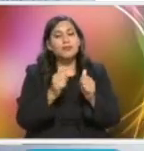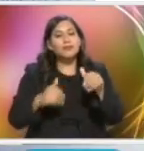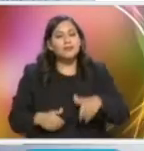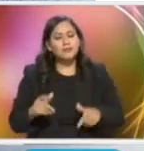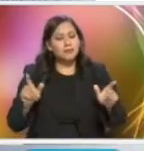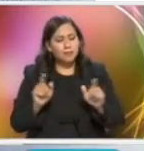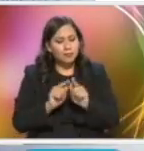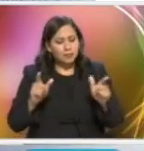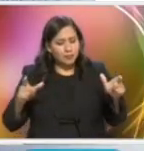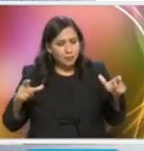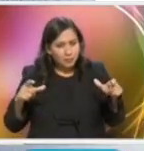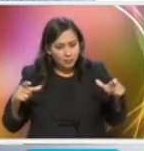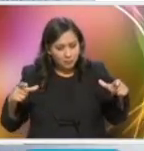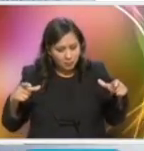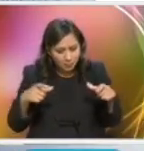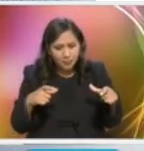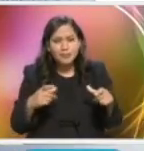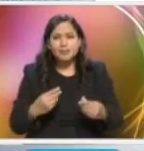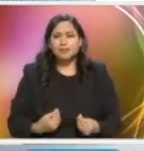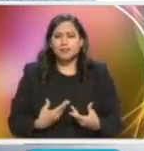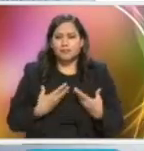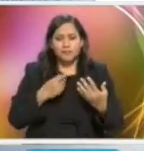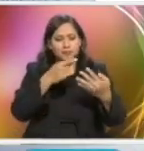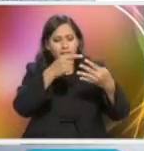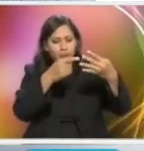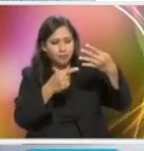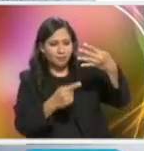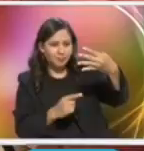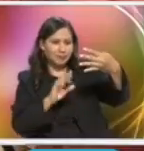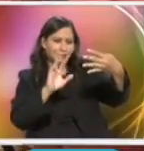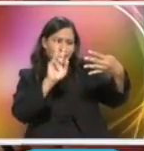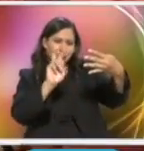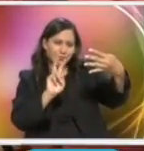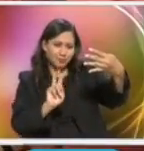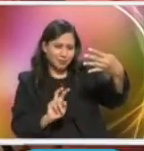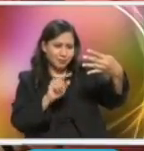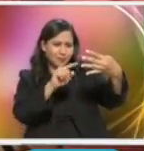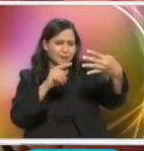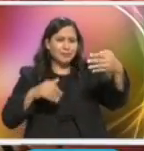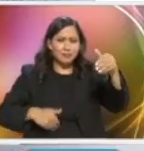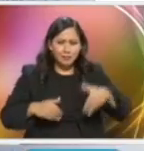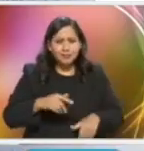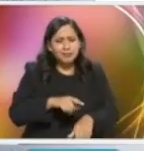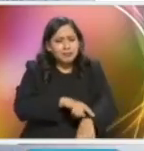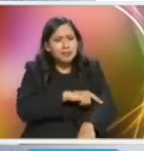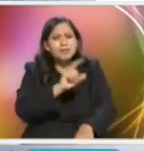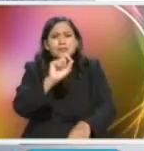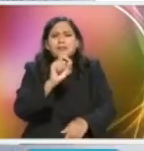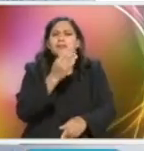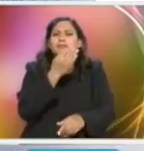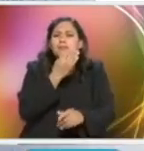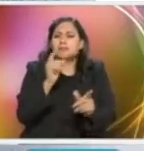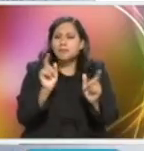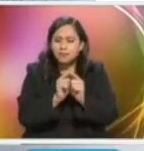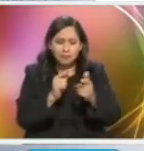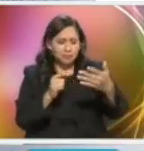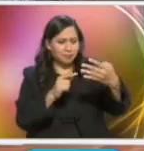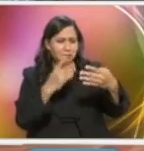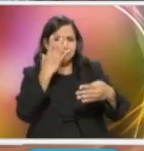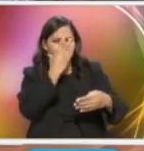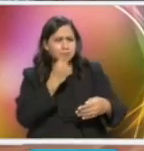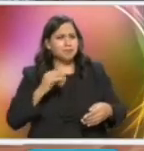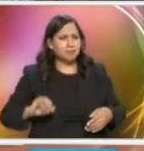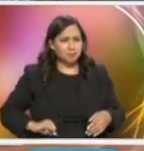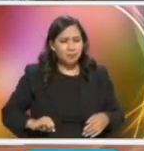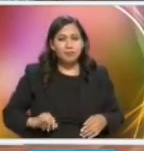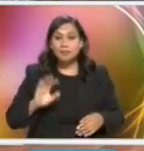microteatro disfrutamos de un abanico de posibilidades, sí. De obras que duran 20 minutos, obras que a lo